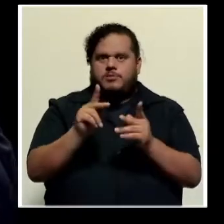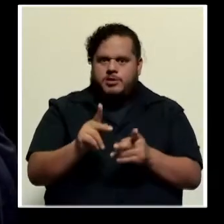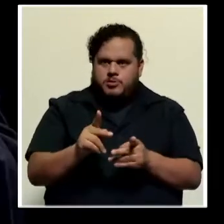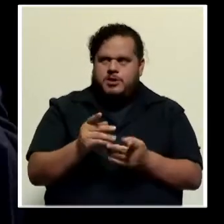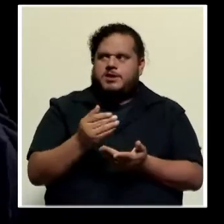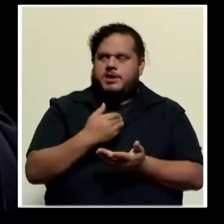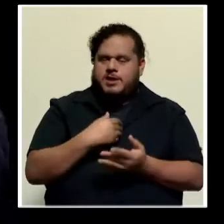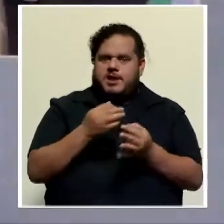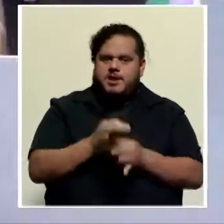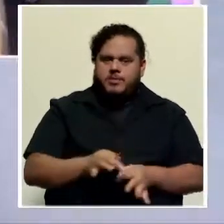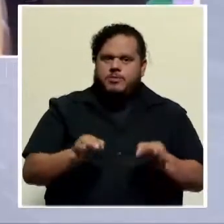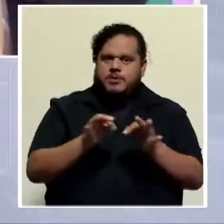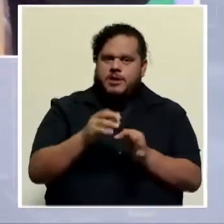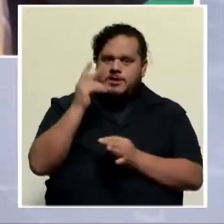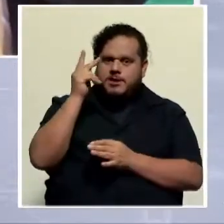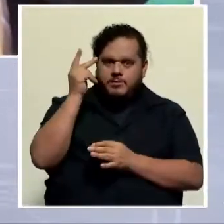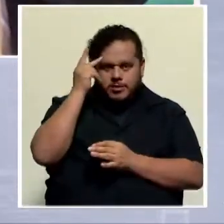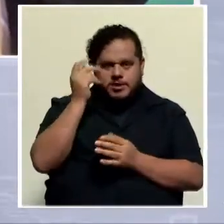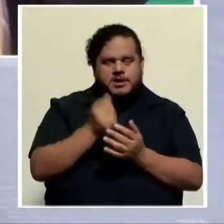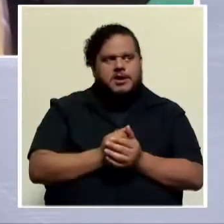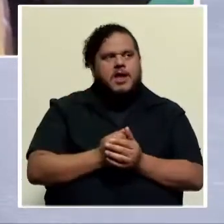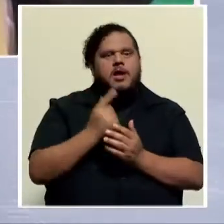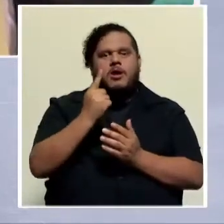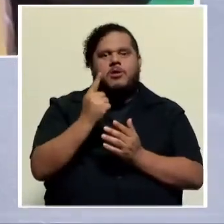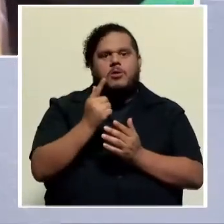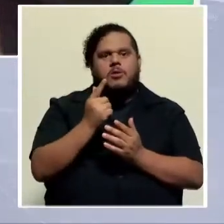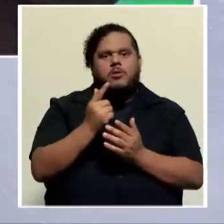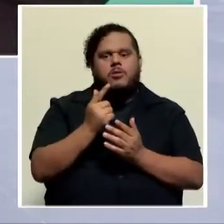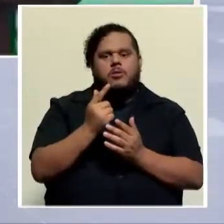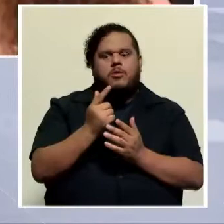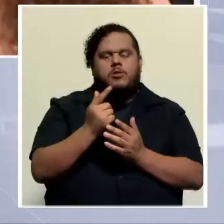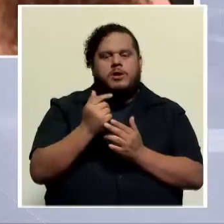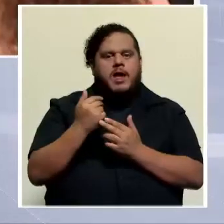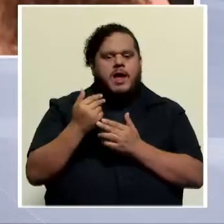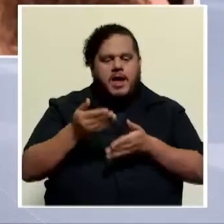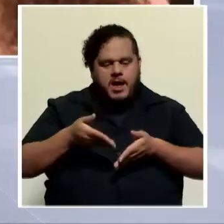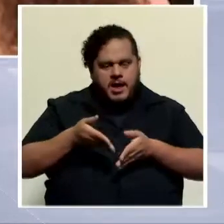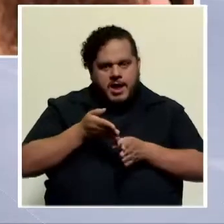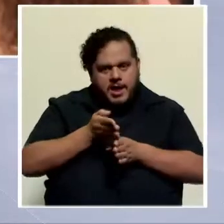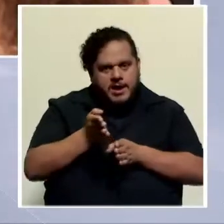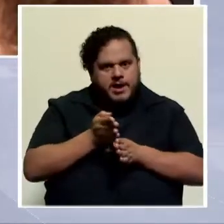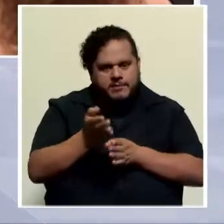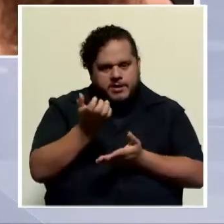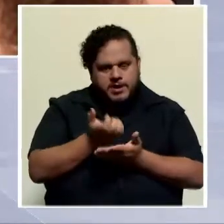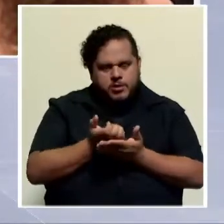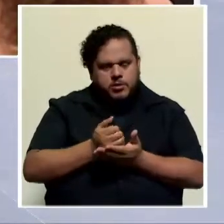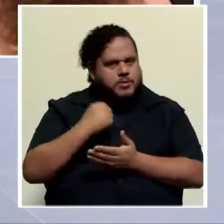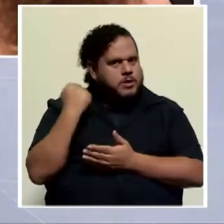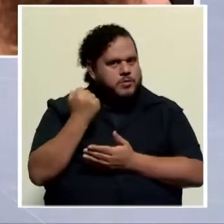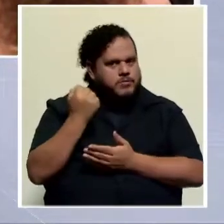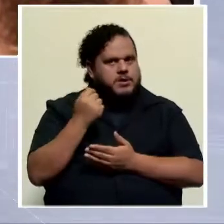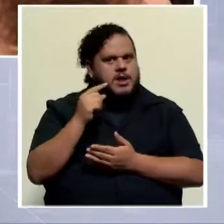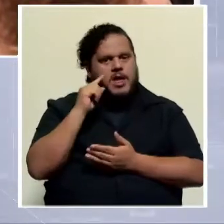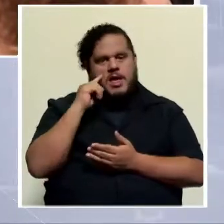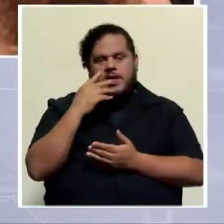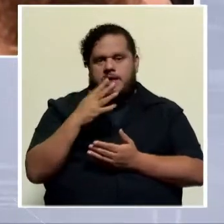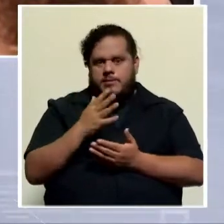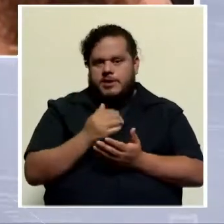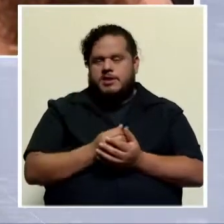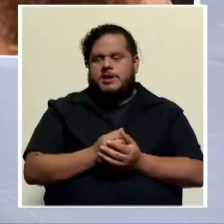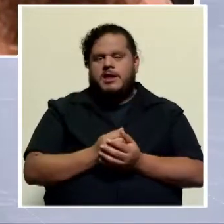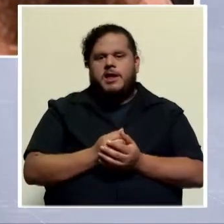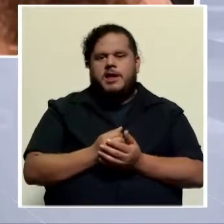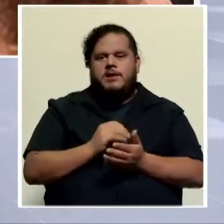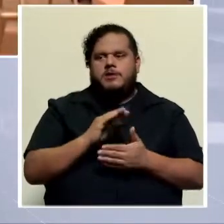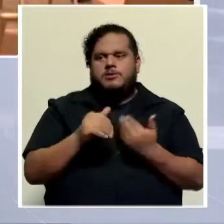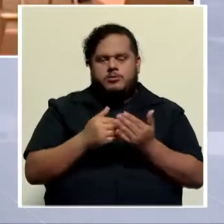peso político, con una trayectoria económica muy fuerte, y parecería, la señal que